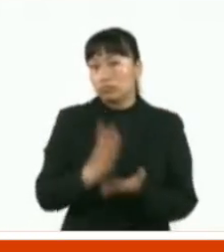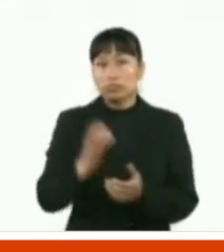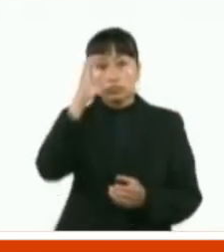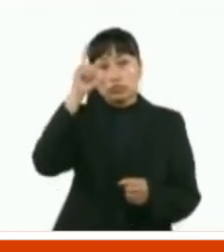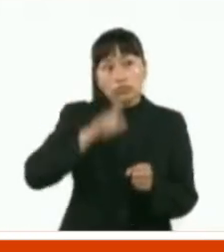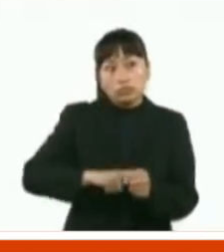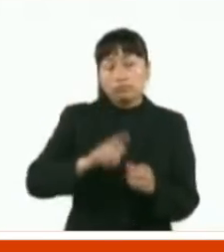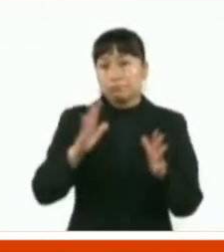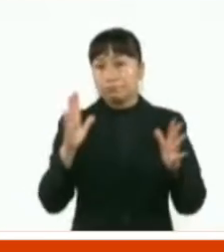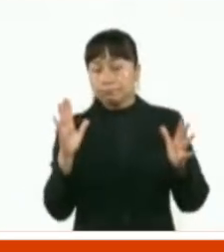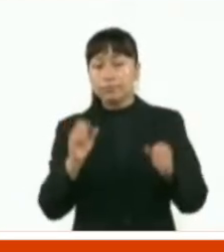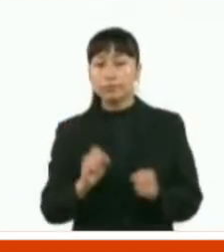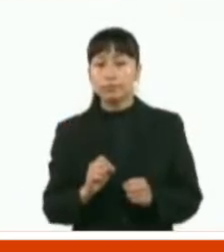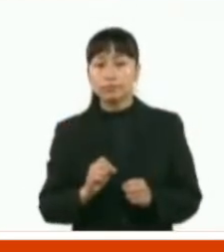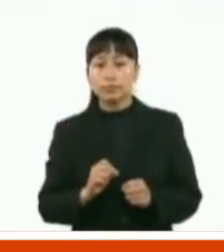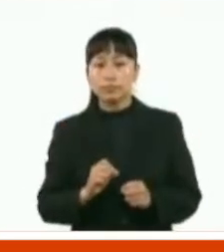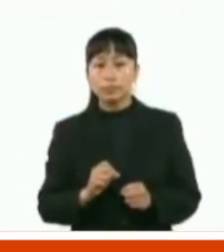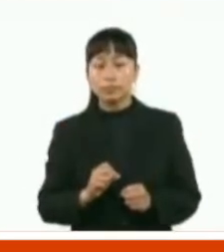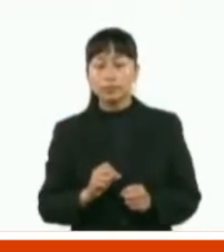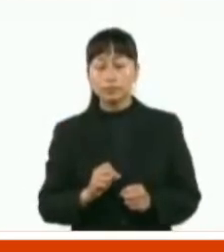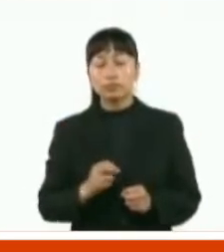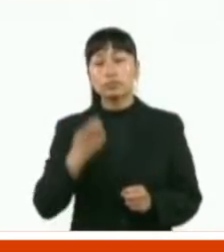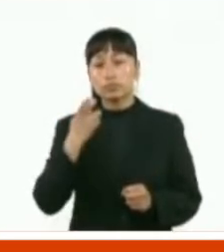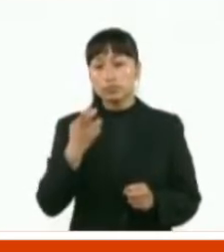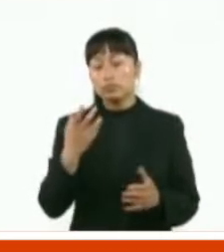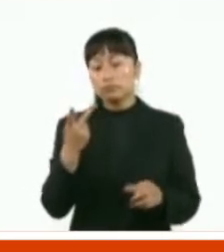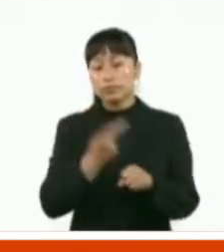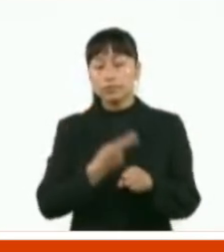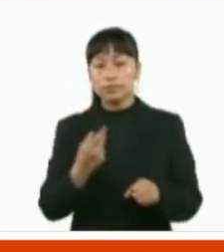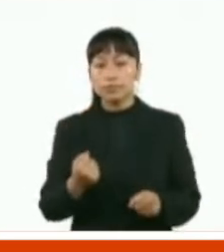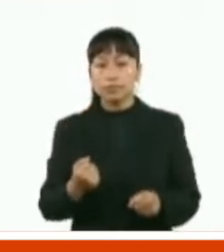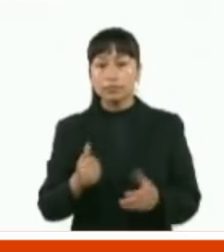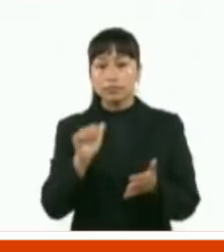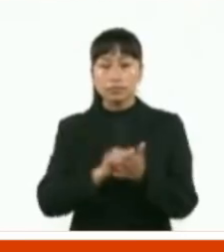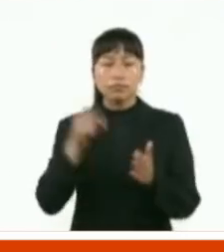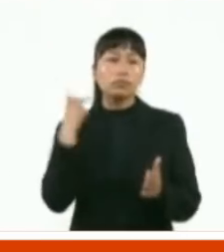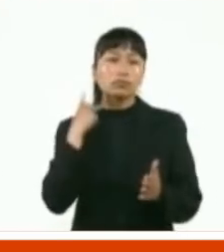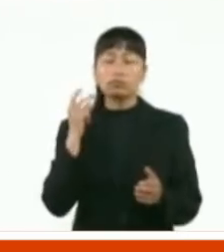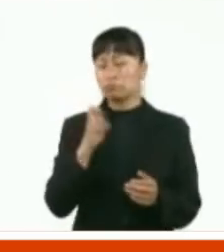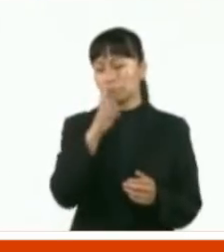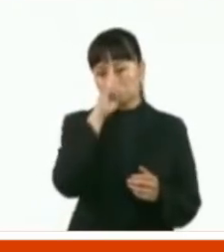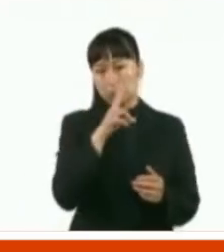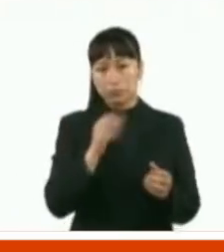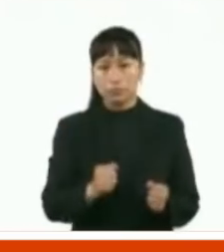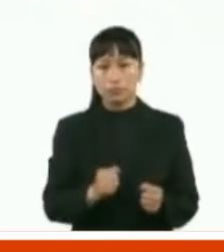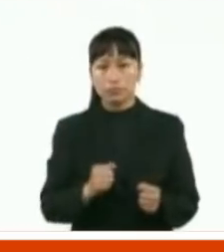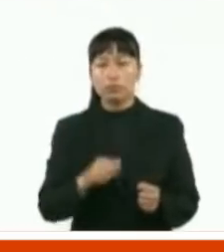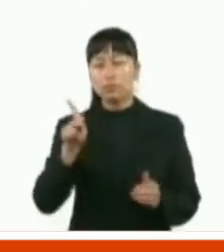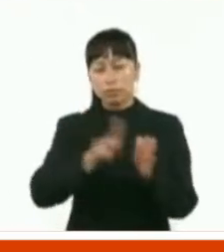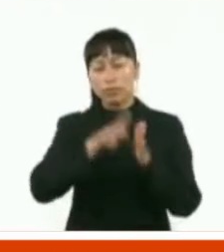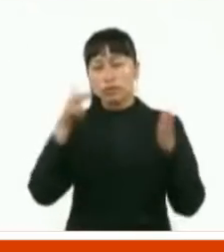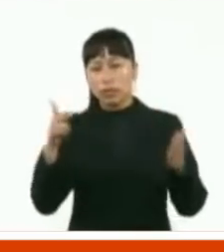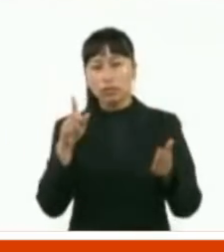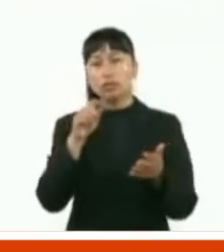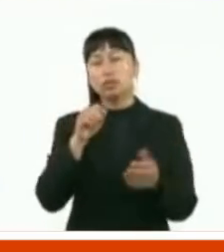poemas. No era capaz de hacer reflexionar a través de artículos políticos. Trabajó en varios periódicos, como